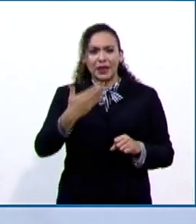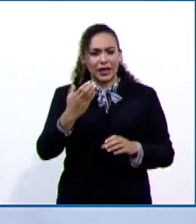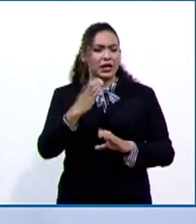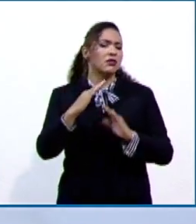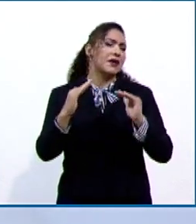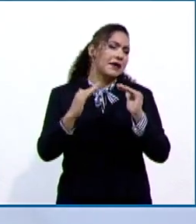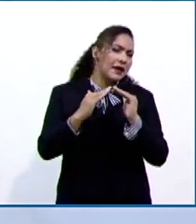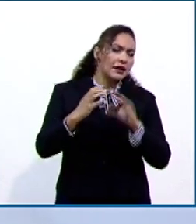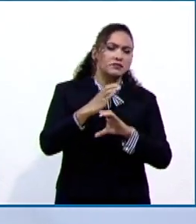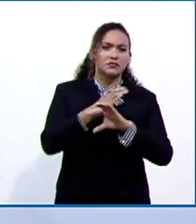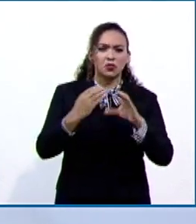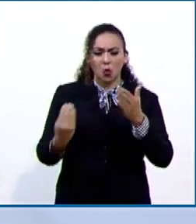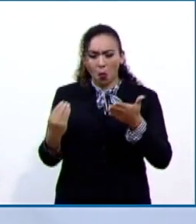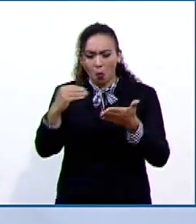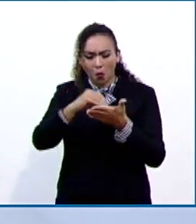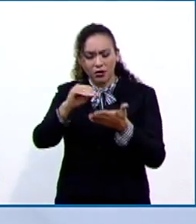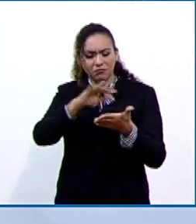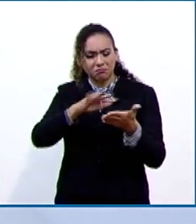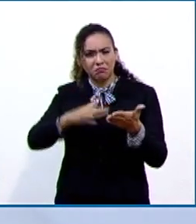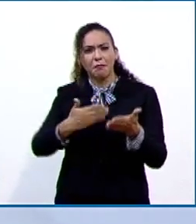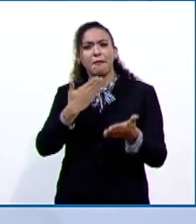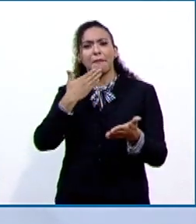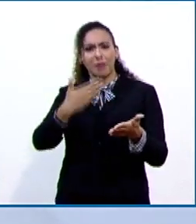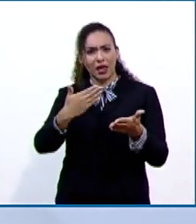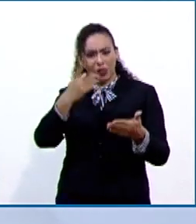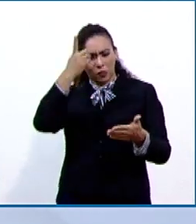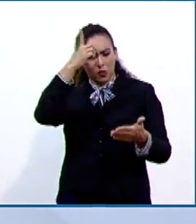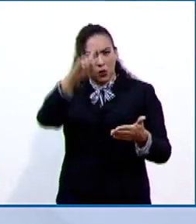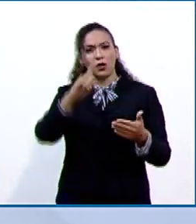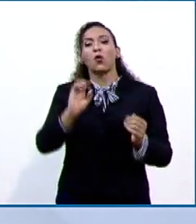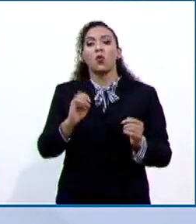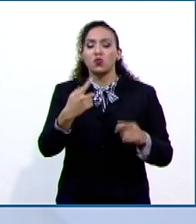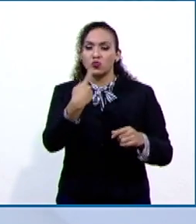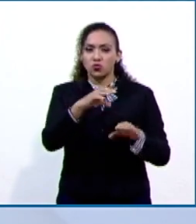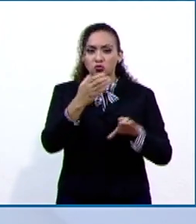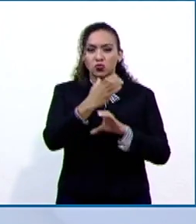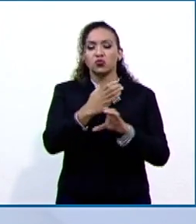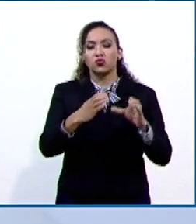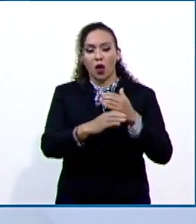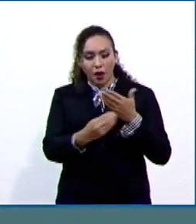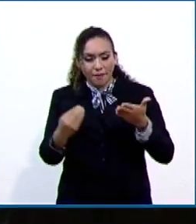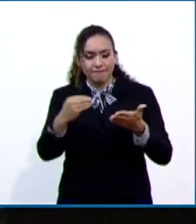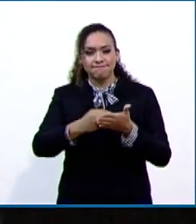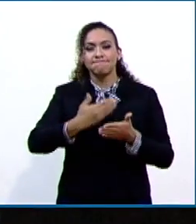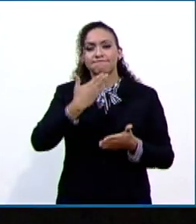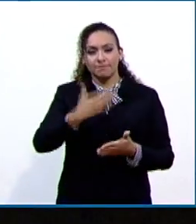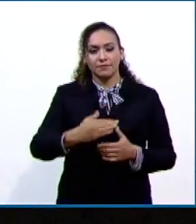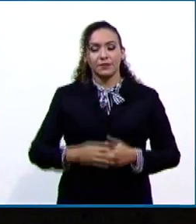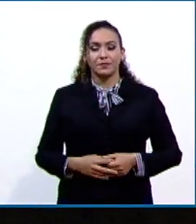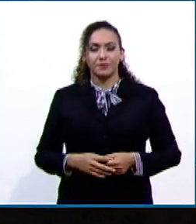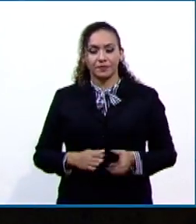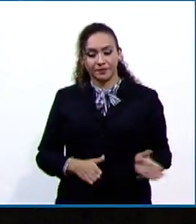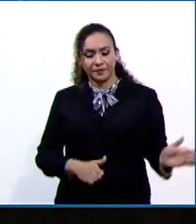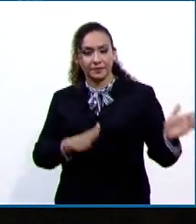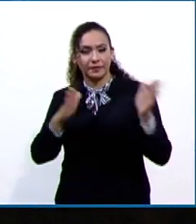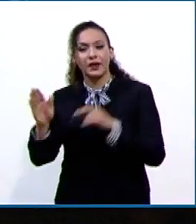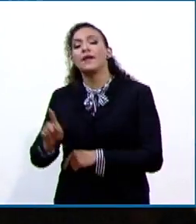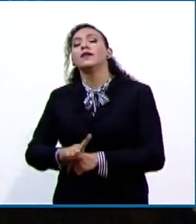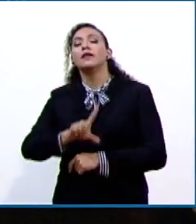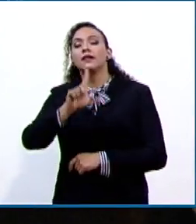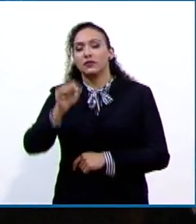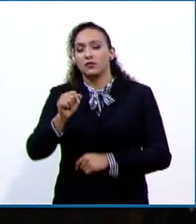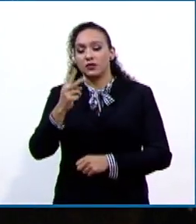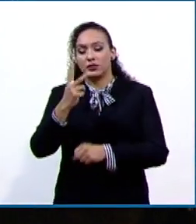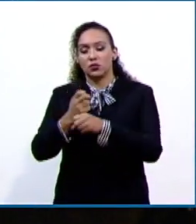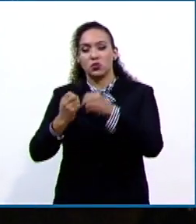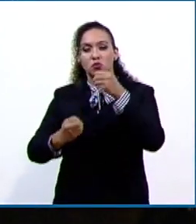incluso por encima de la protección registral de los terceros adquirentes de buena fe. En su sesión respectiva, la segunda